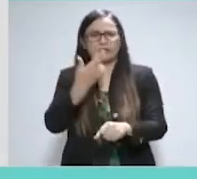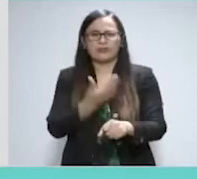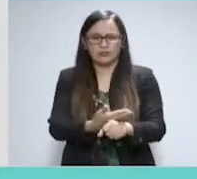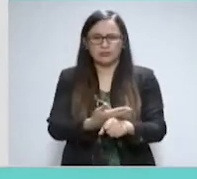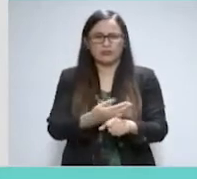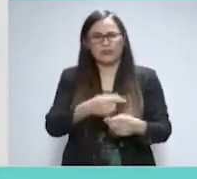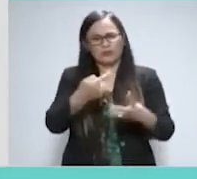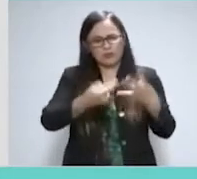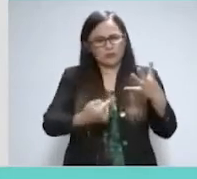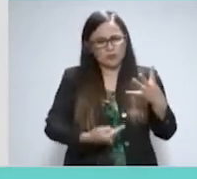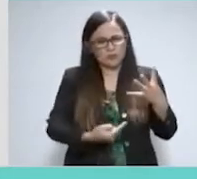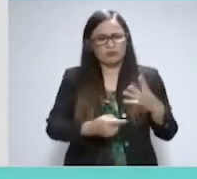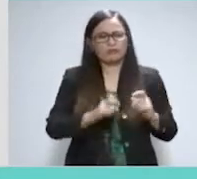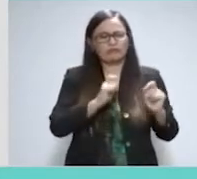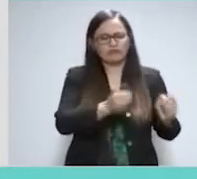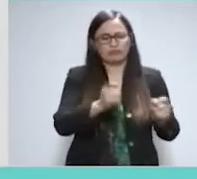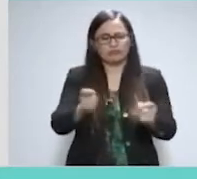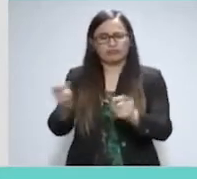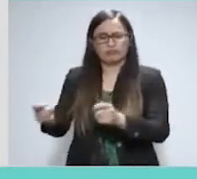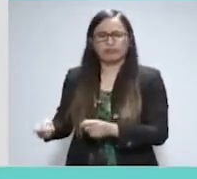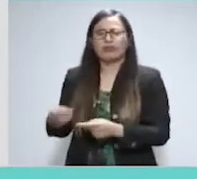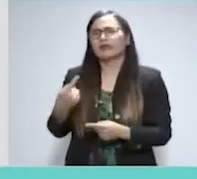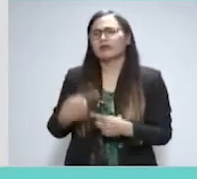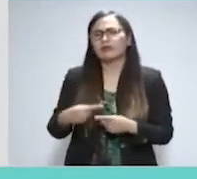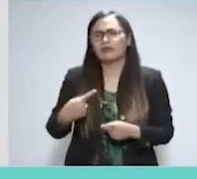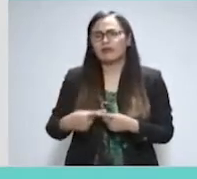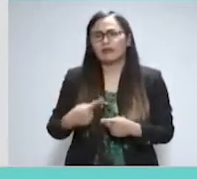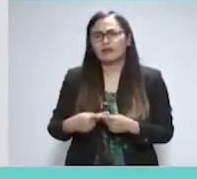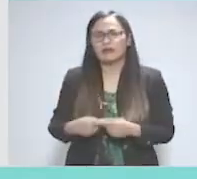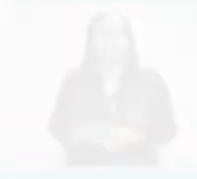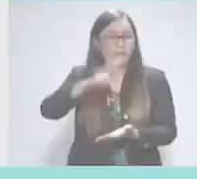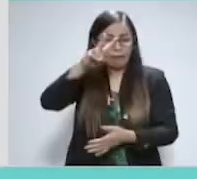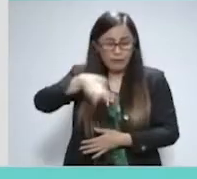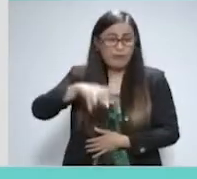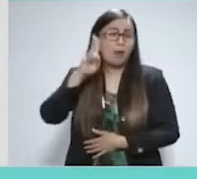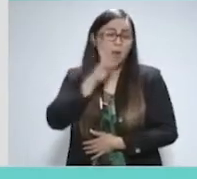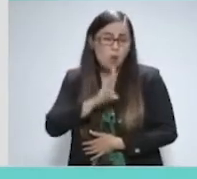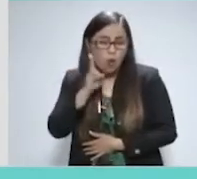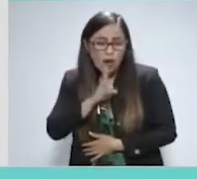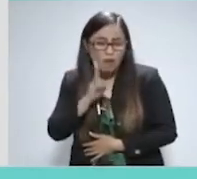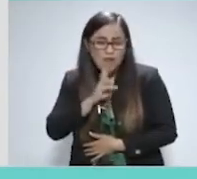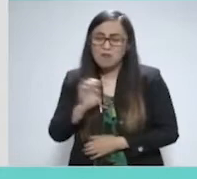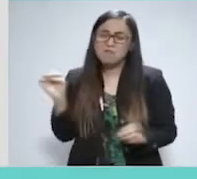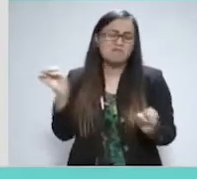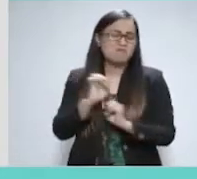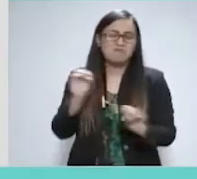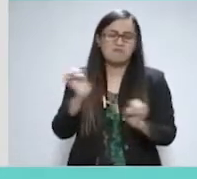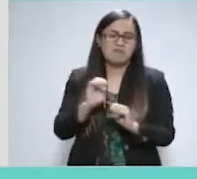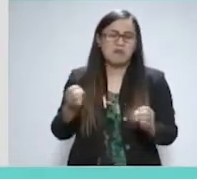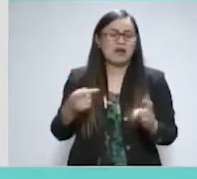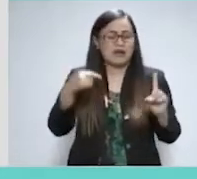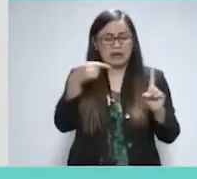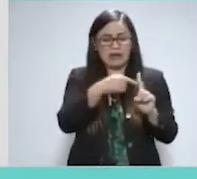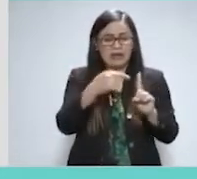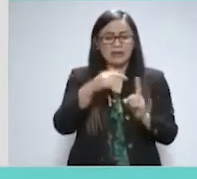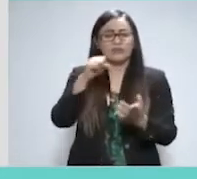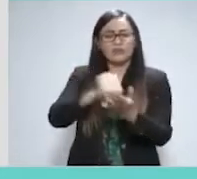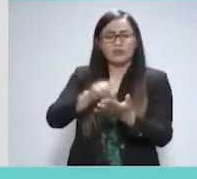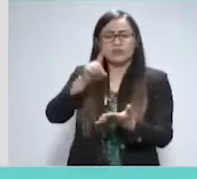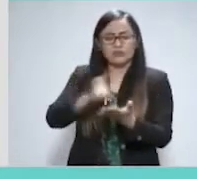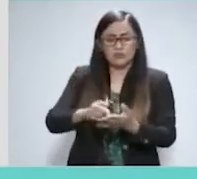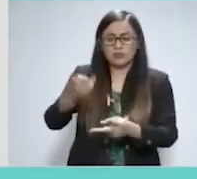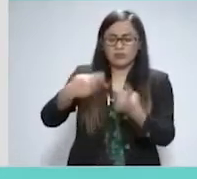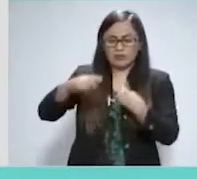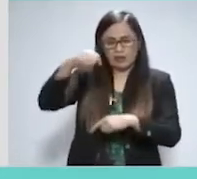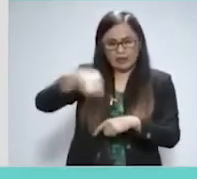partido serán de carácter honorífico. El solicitante interpuso su solicitud, bueno, ingresó